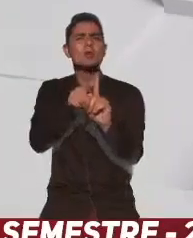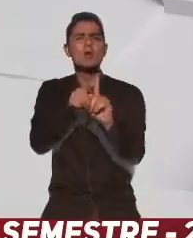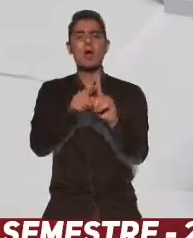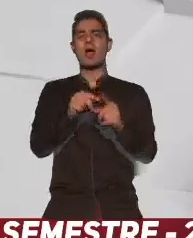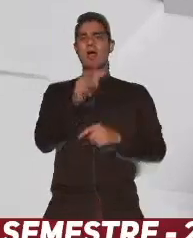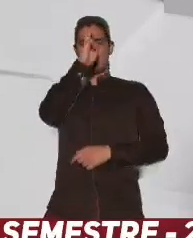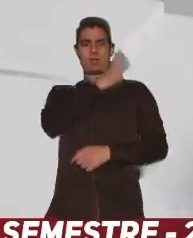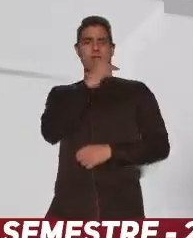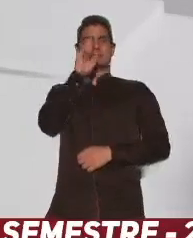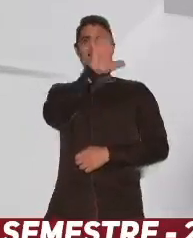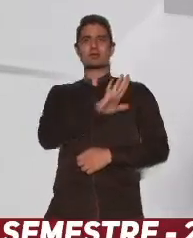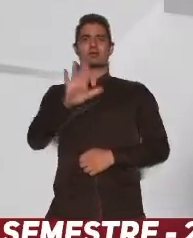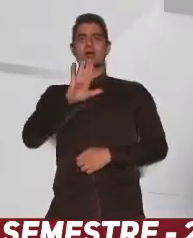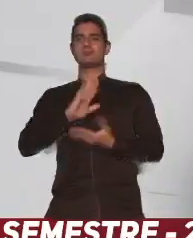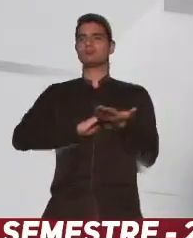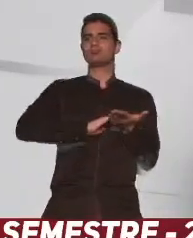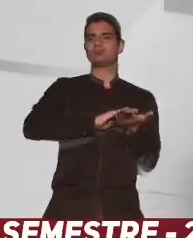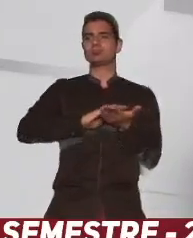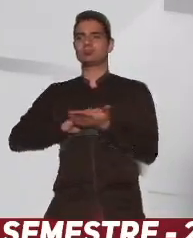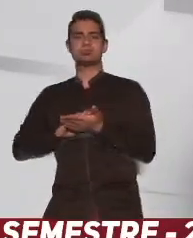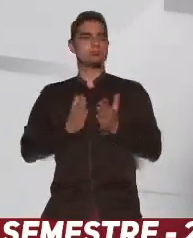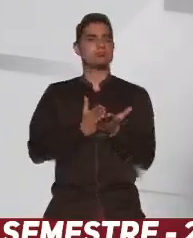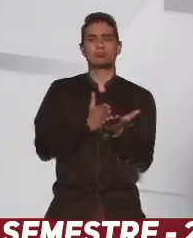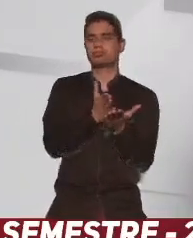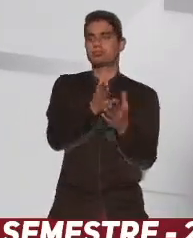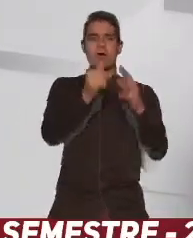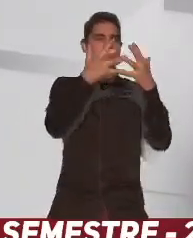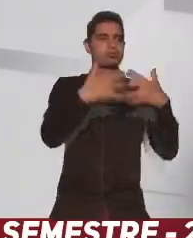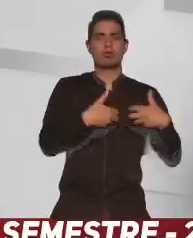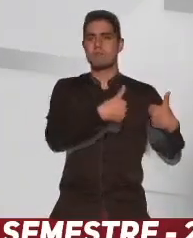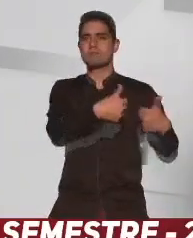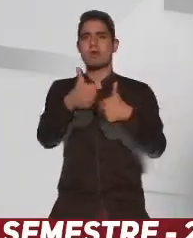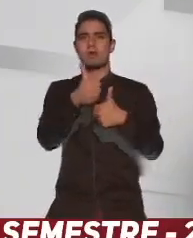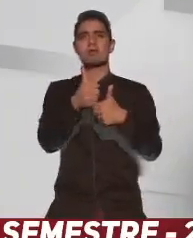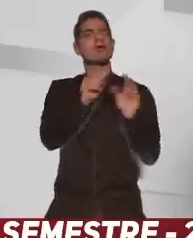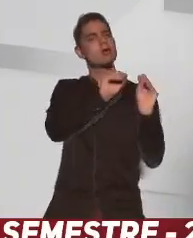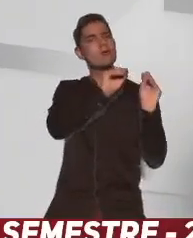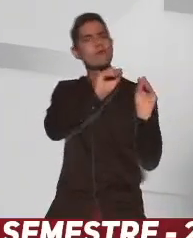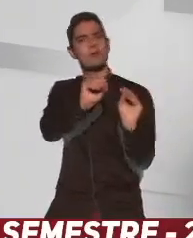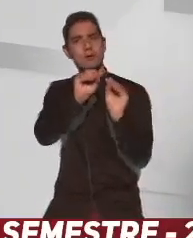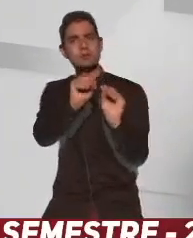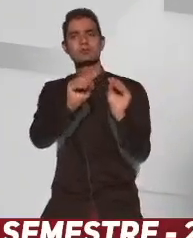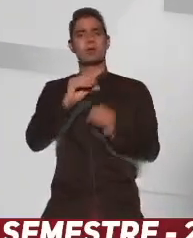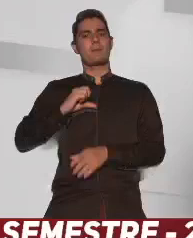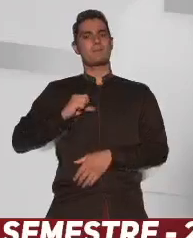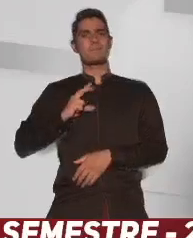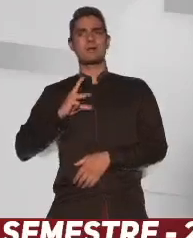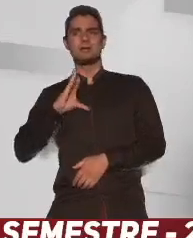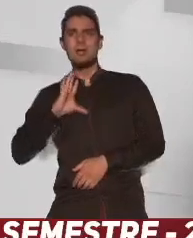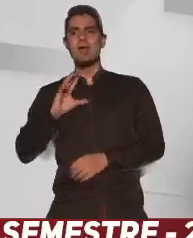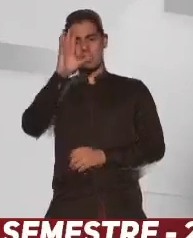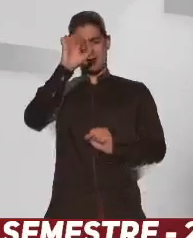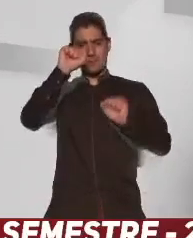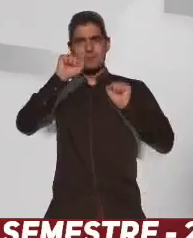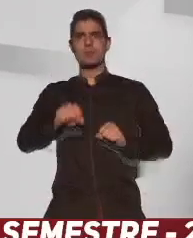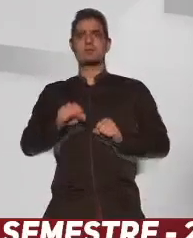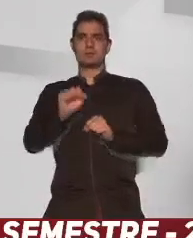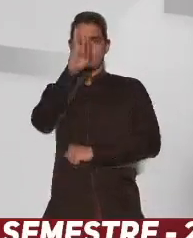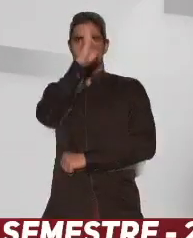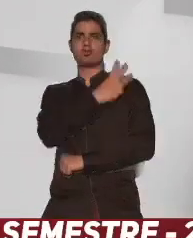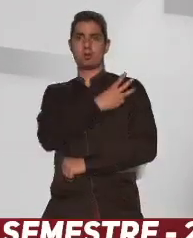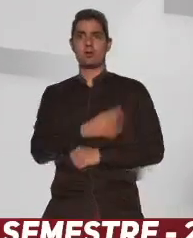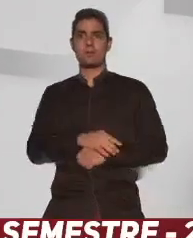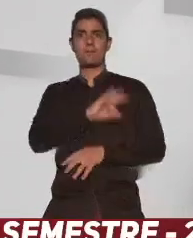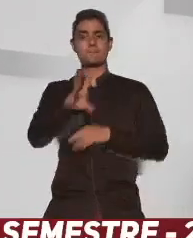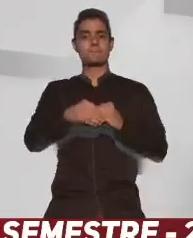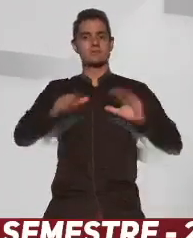brindar capacitación, bienestar y capacidades al soldado y sostenimiento a las unidades. Asimismo,